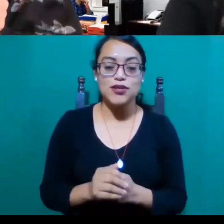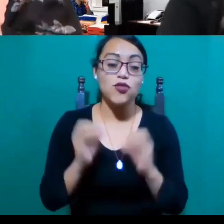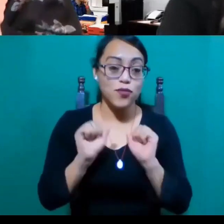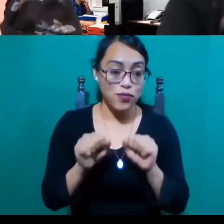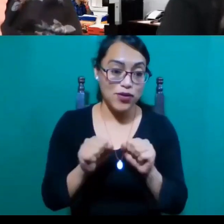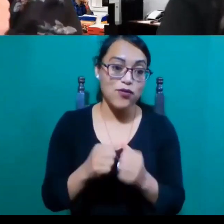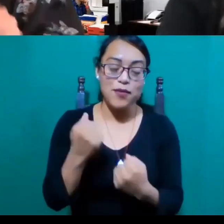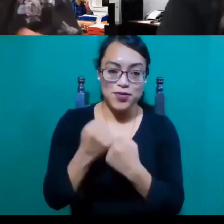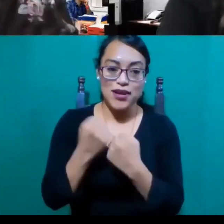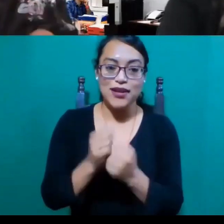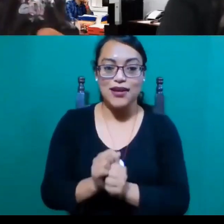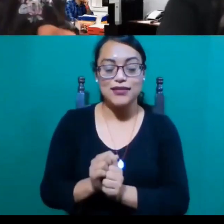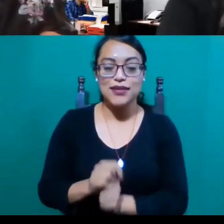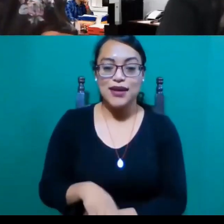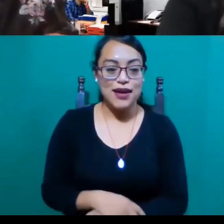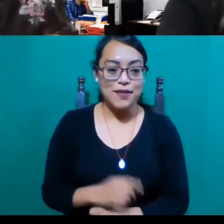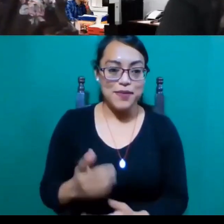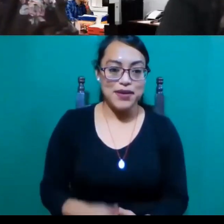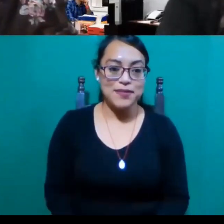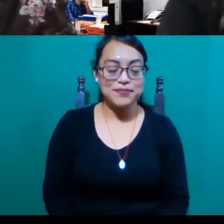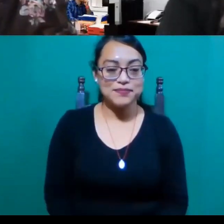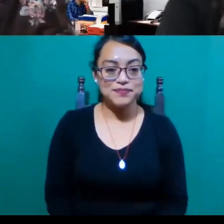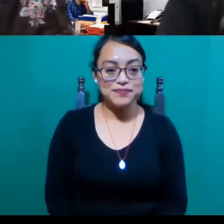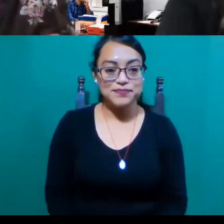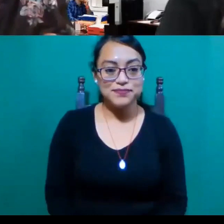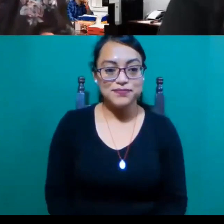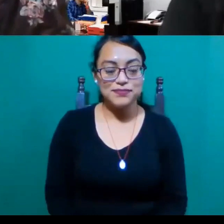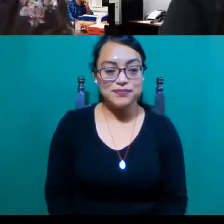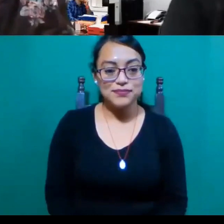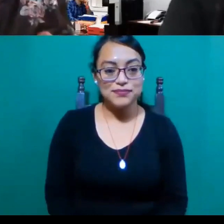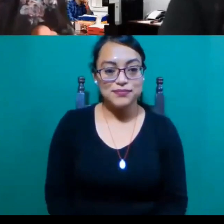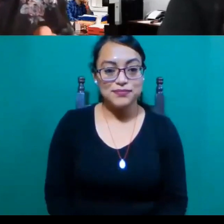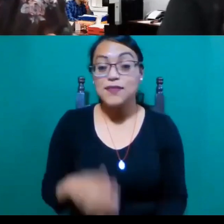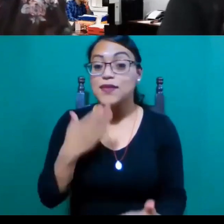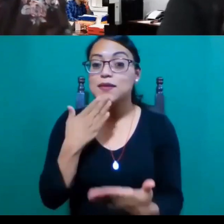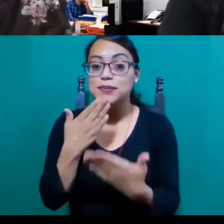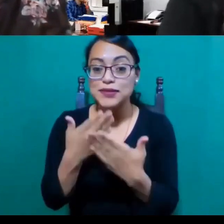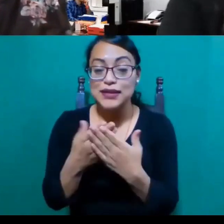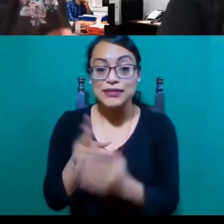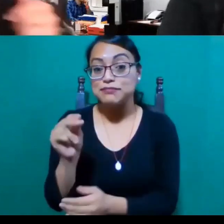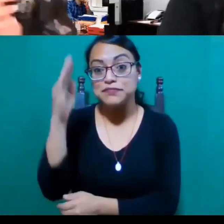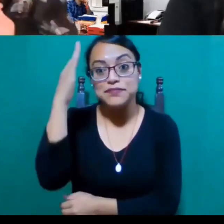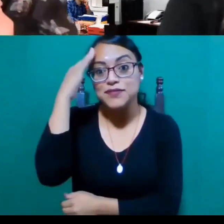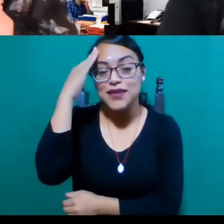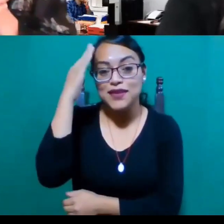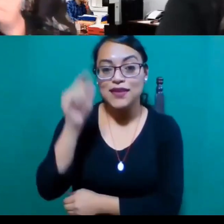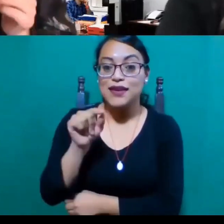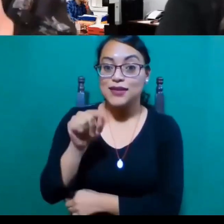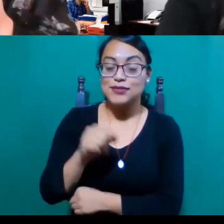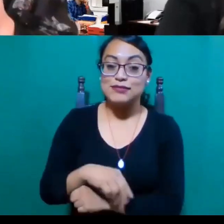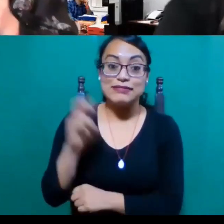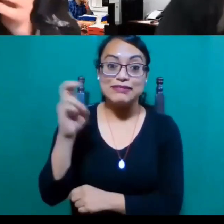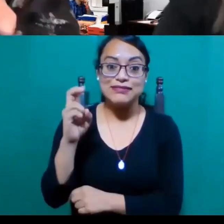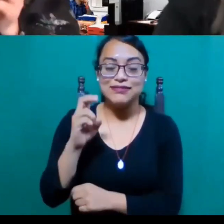gusto, yo puedo apoyarle a mi amiga. Muchas gracias. Yo no sabía que tenía